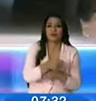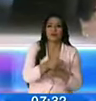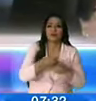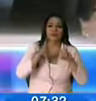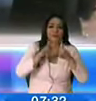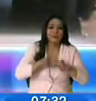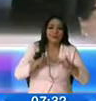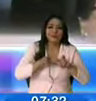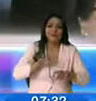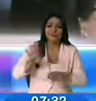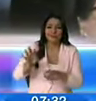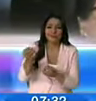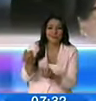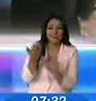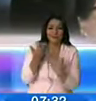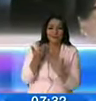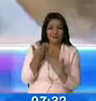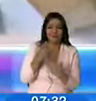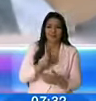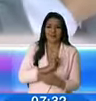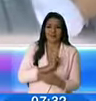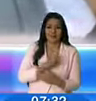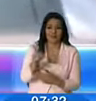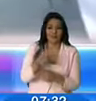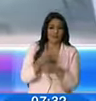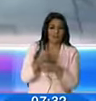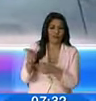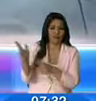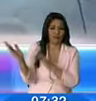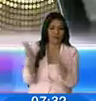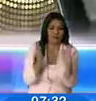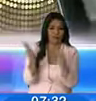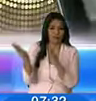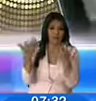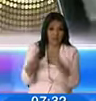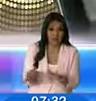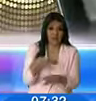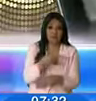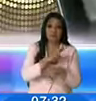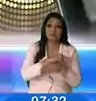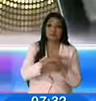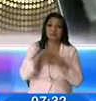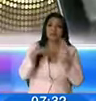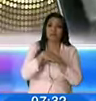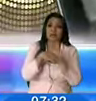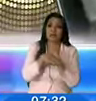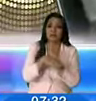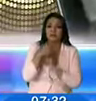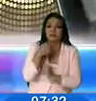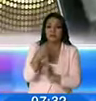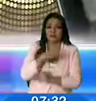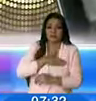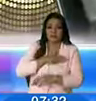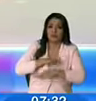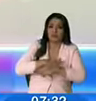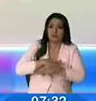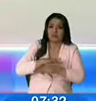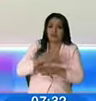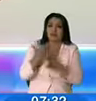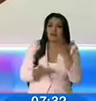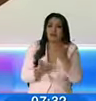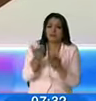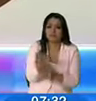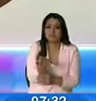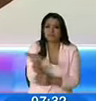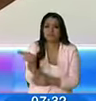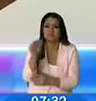de evaluación del Consejo de Participación Ciudadana y Control Social Transitorio, el Super de Bancos descarta tener responsabilidad en la